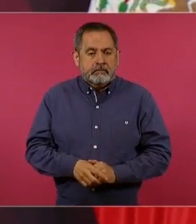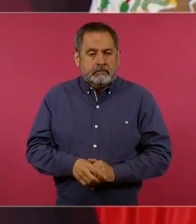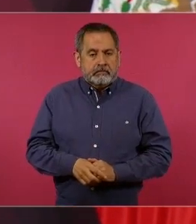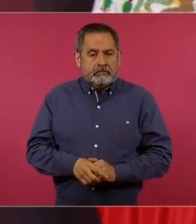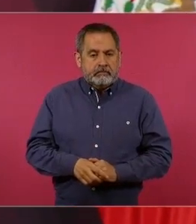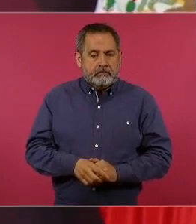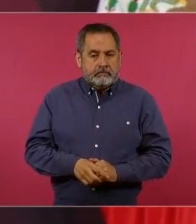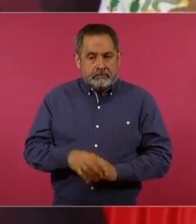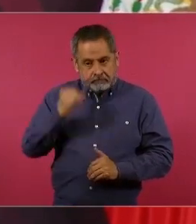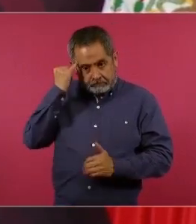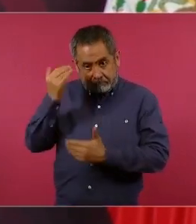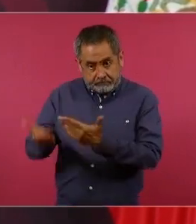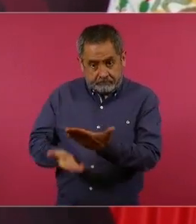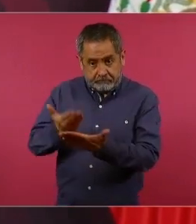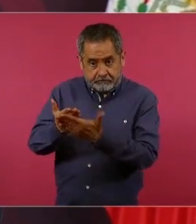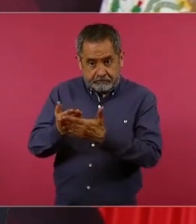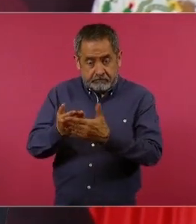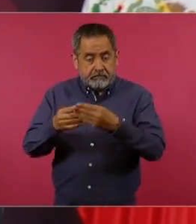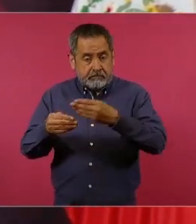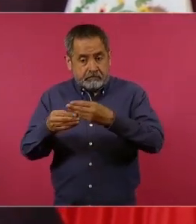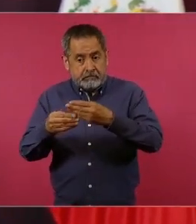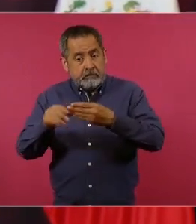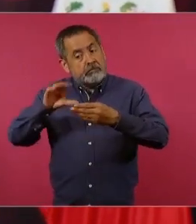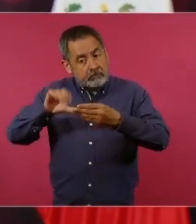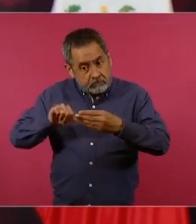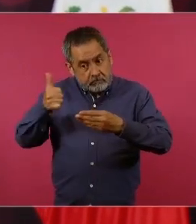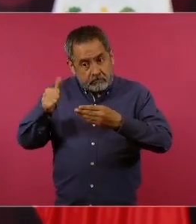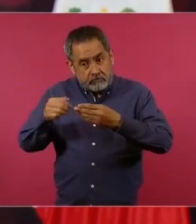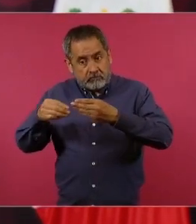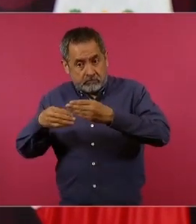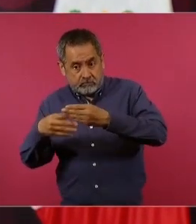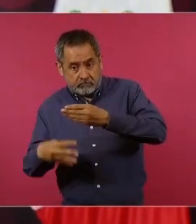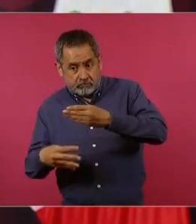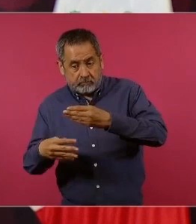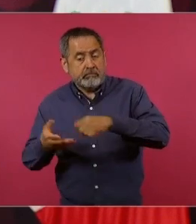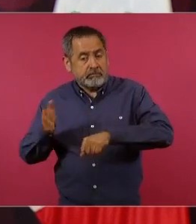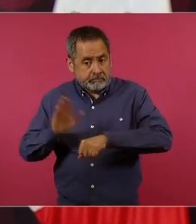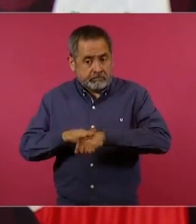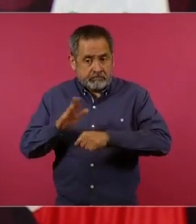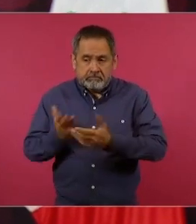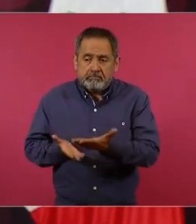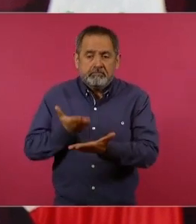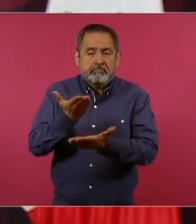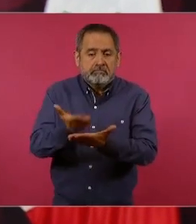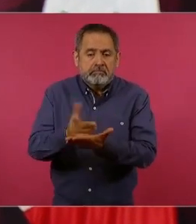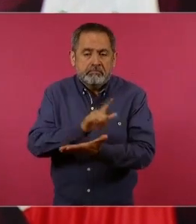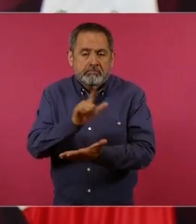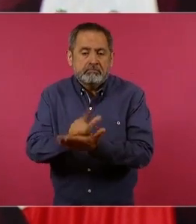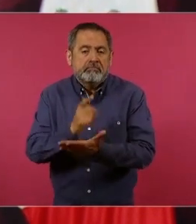estas iniciativas y otras que probablemente